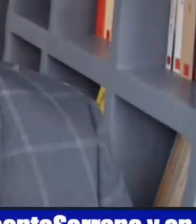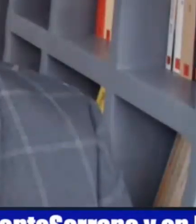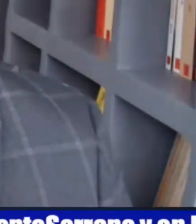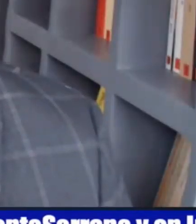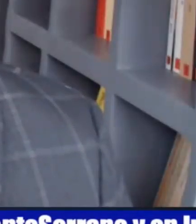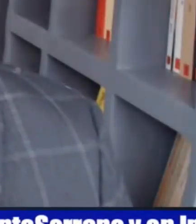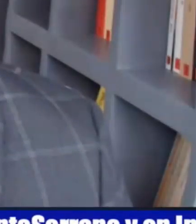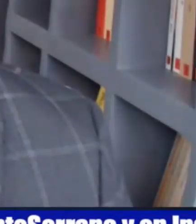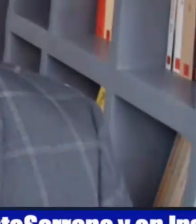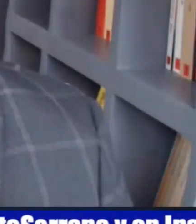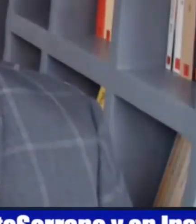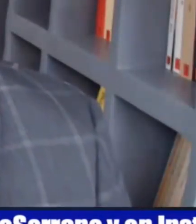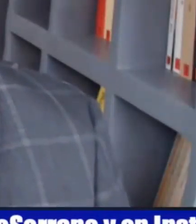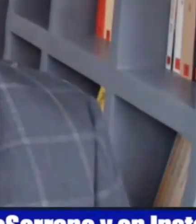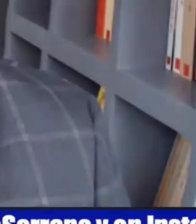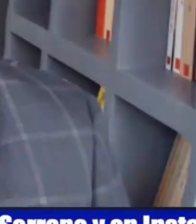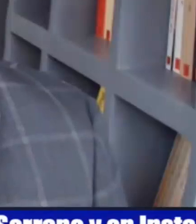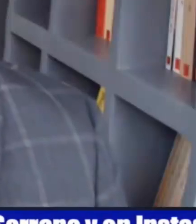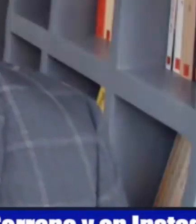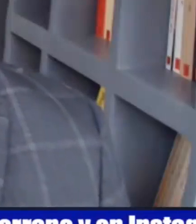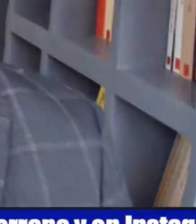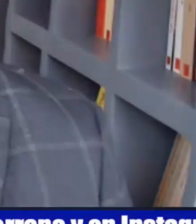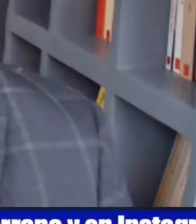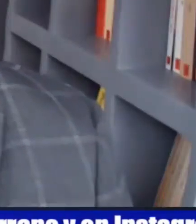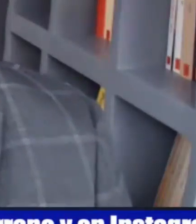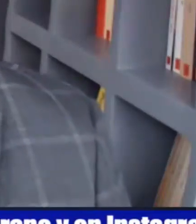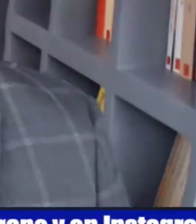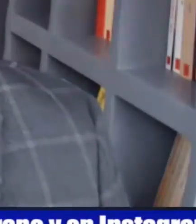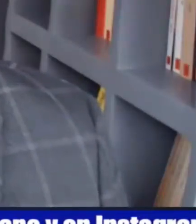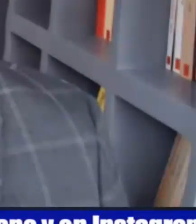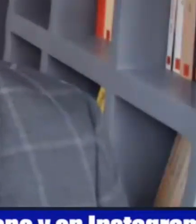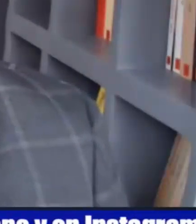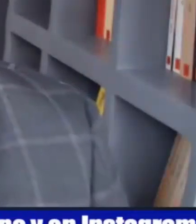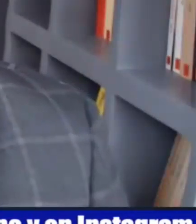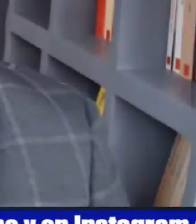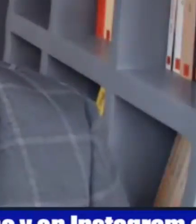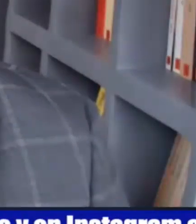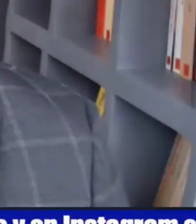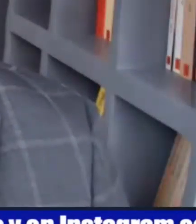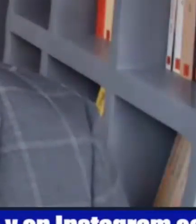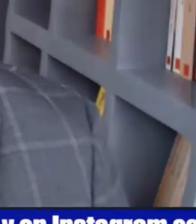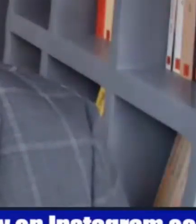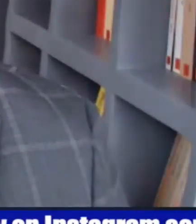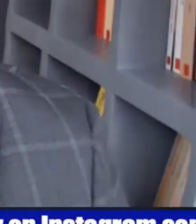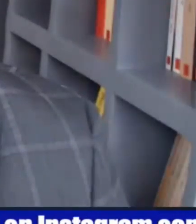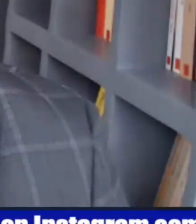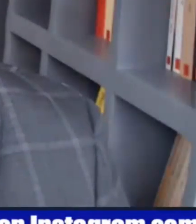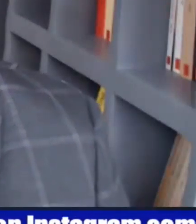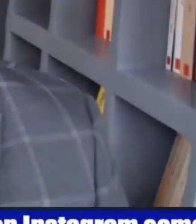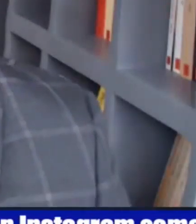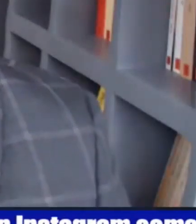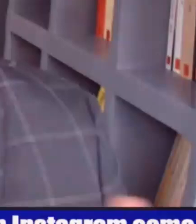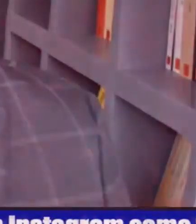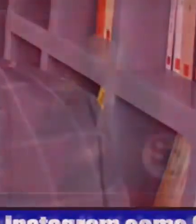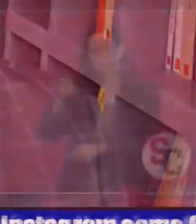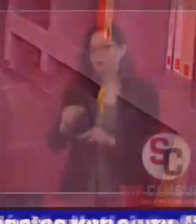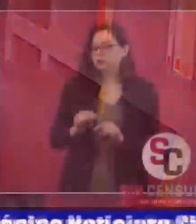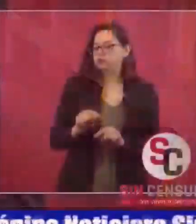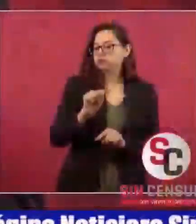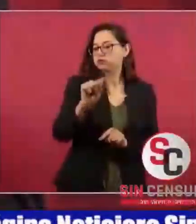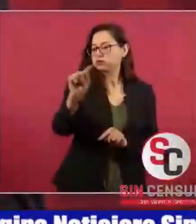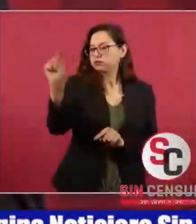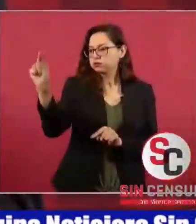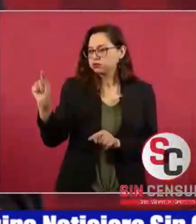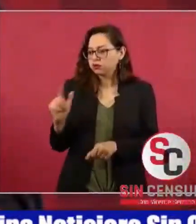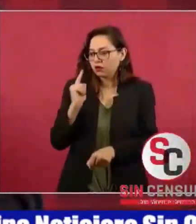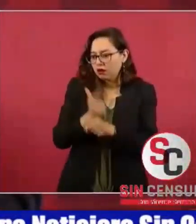con guante blanco. El presidente aseguró que no censuraría, Vicente, las denuncias de Alito y puede decir,